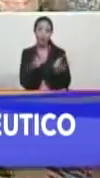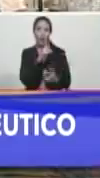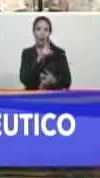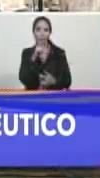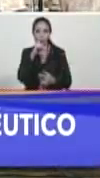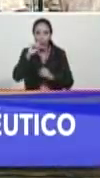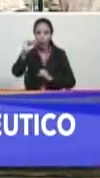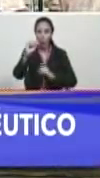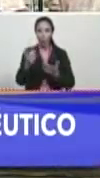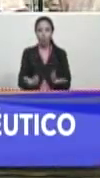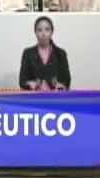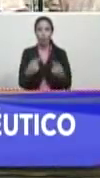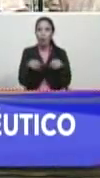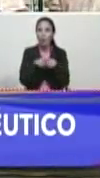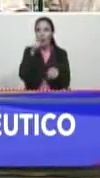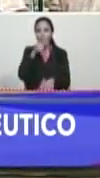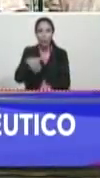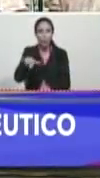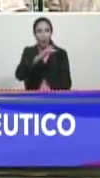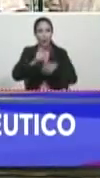El pueblo, se llama el pueblo.